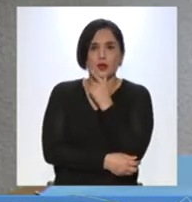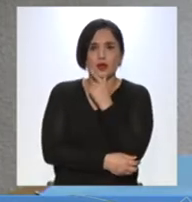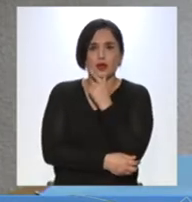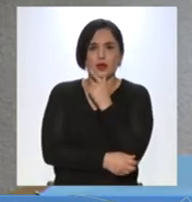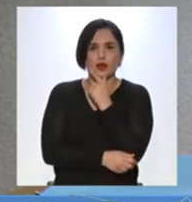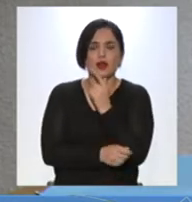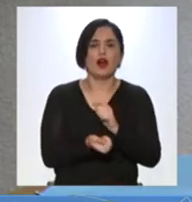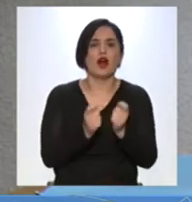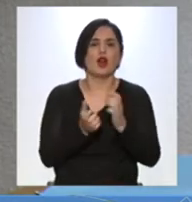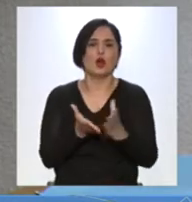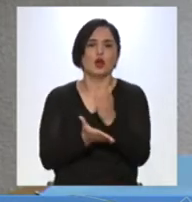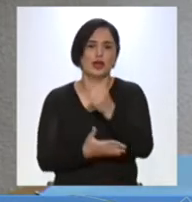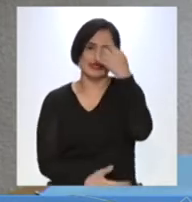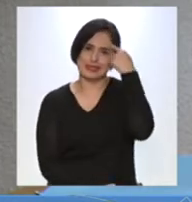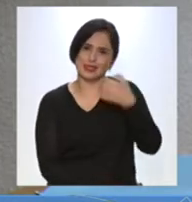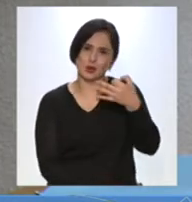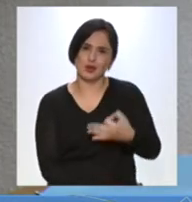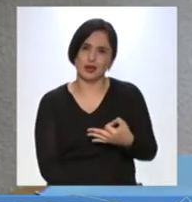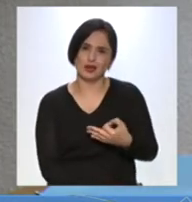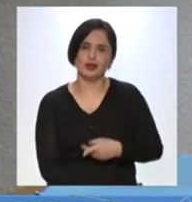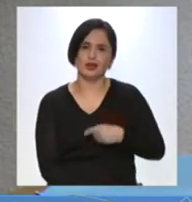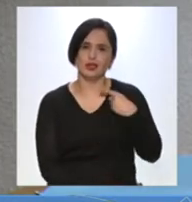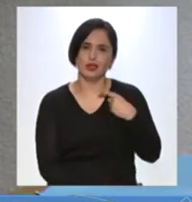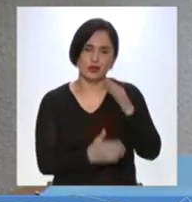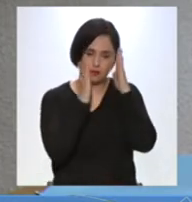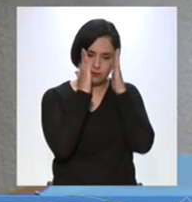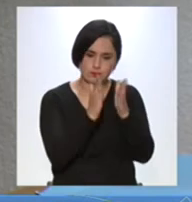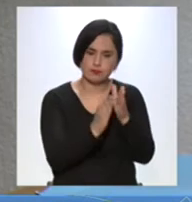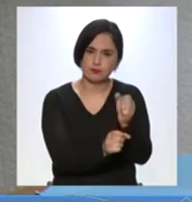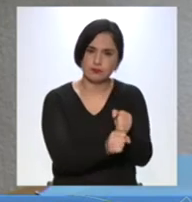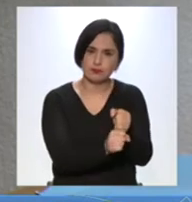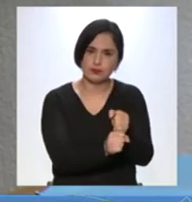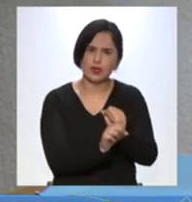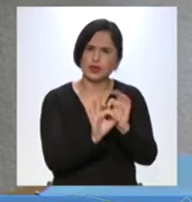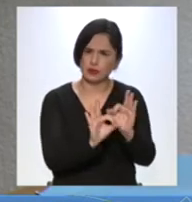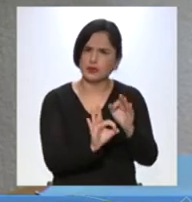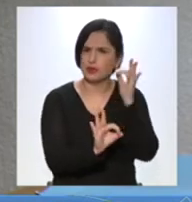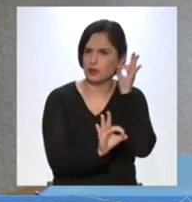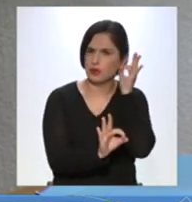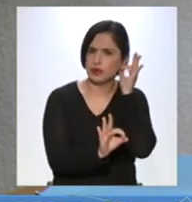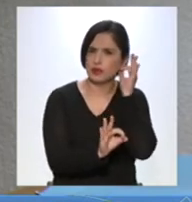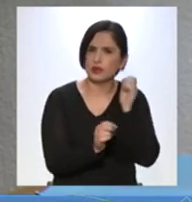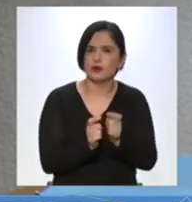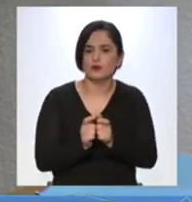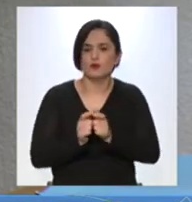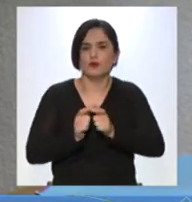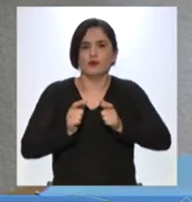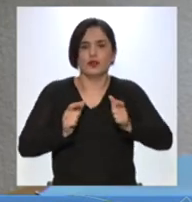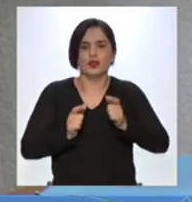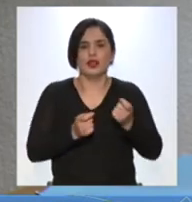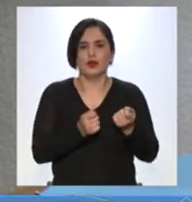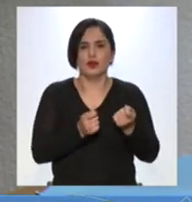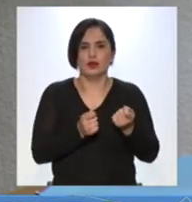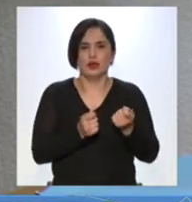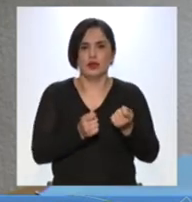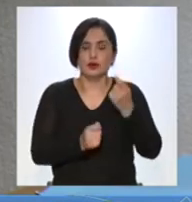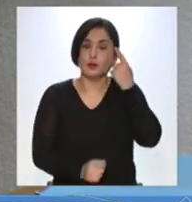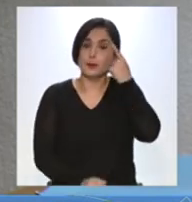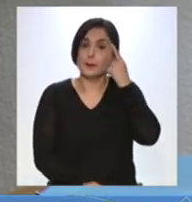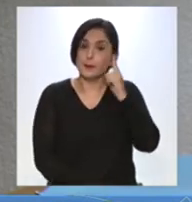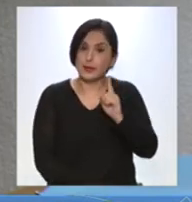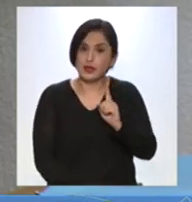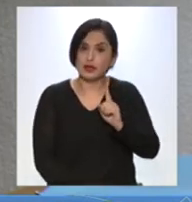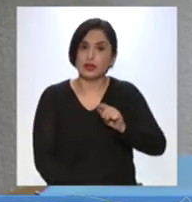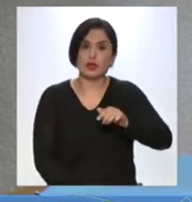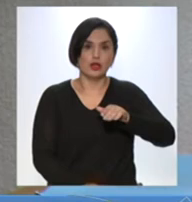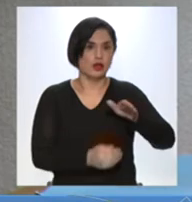certeza, con dignidad, con foco en el empleo, sobre todo en las mujeres, en el crecimiento económico, pero no a cualquier precio, ni en el